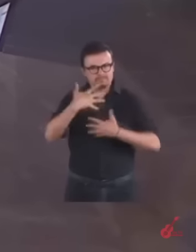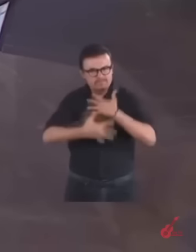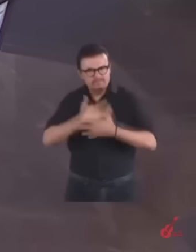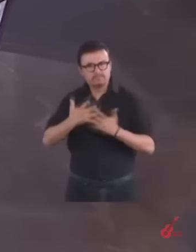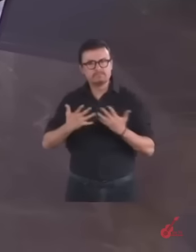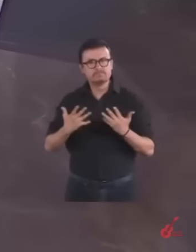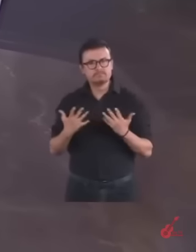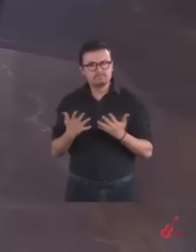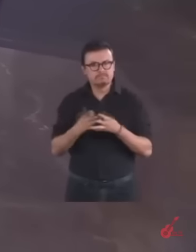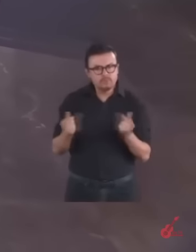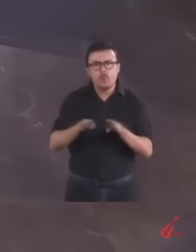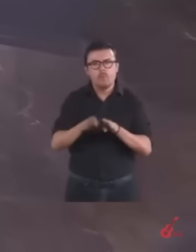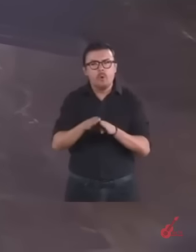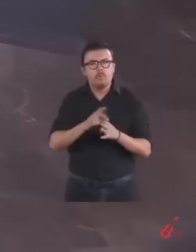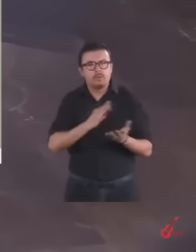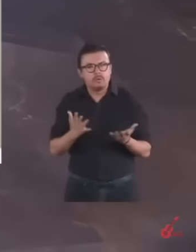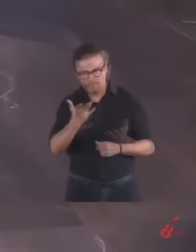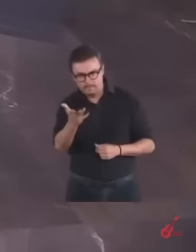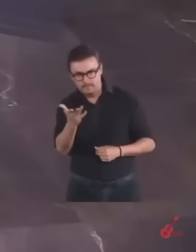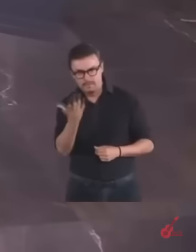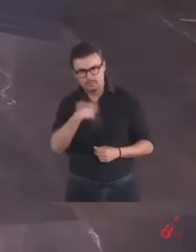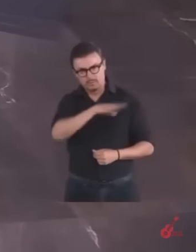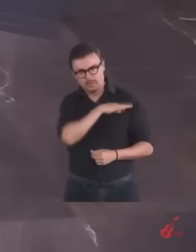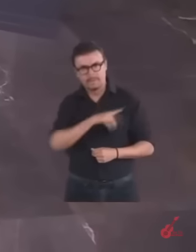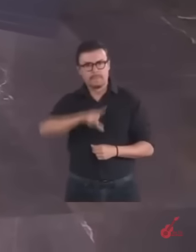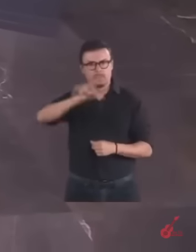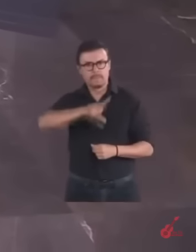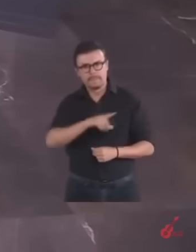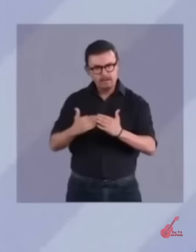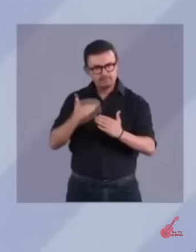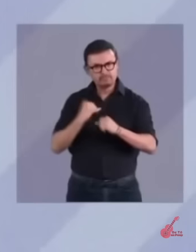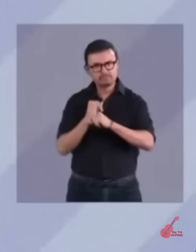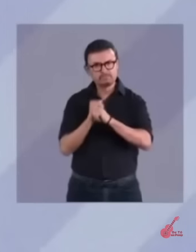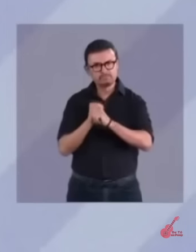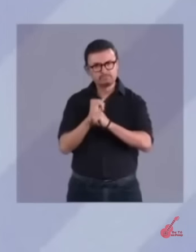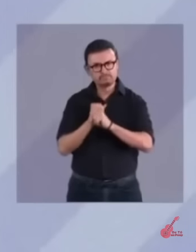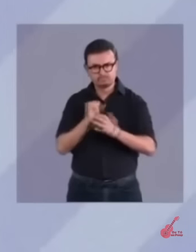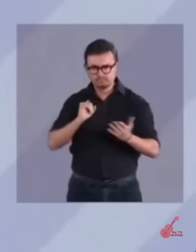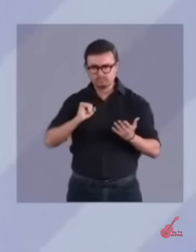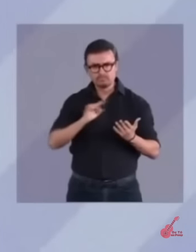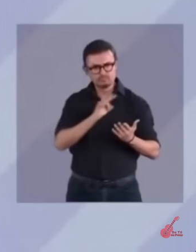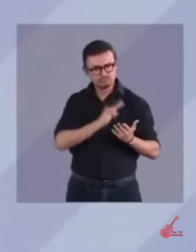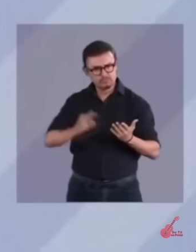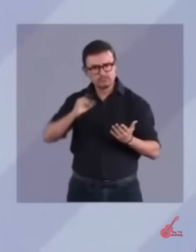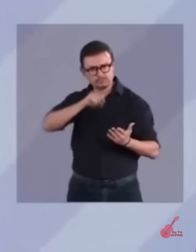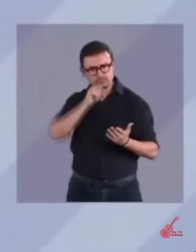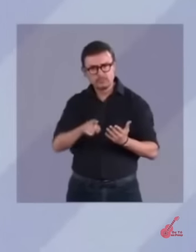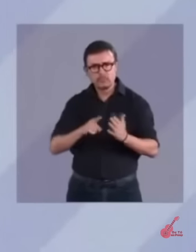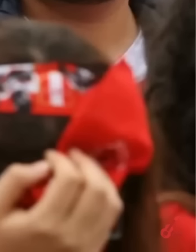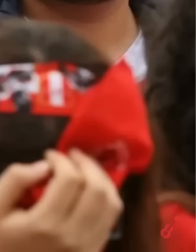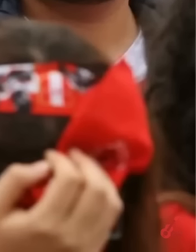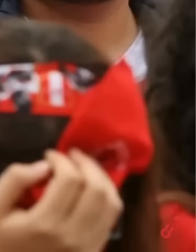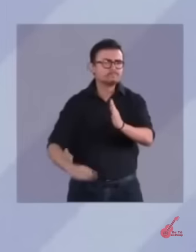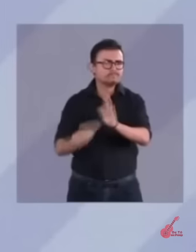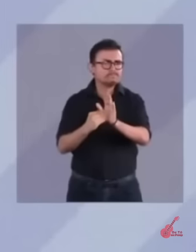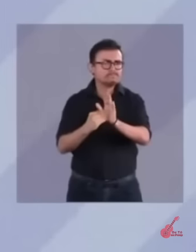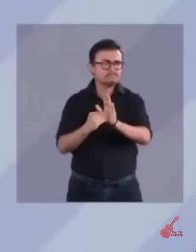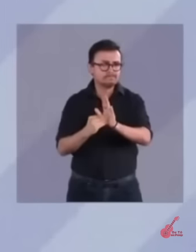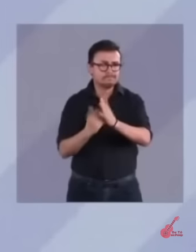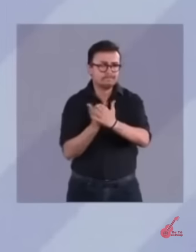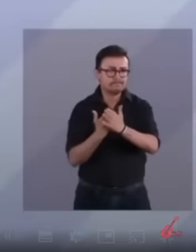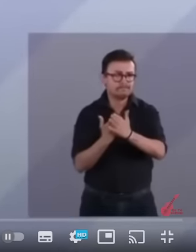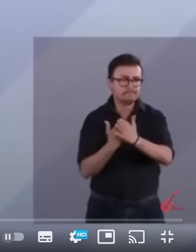Empezamos esta bolsa con la candidata Teo González. Adelante, candidata. Sí, vamos a llevar a la Constitución que el bullying a los peruanos